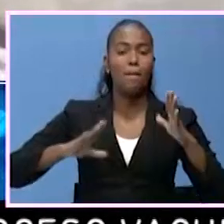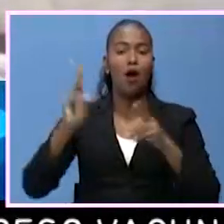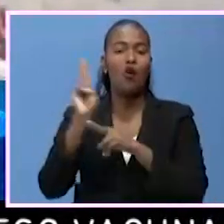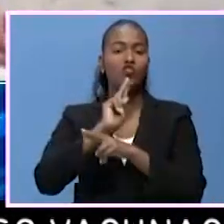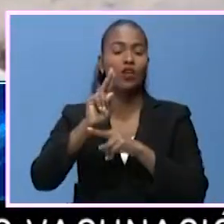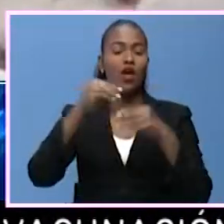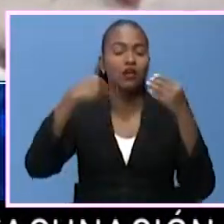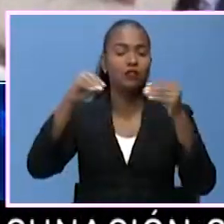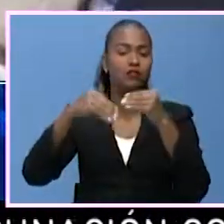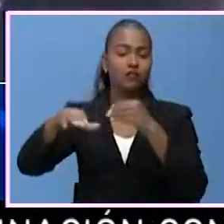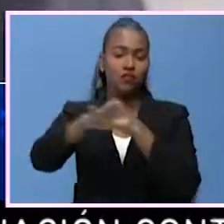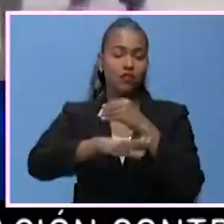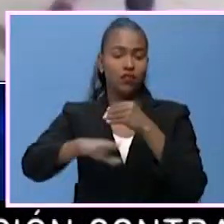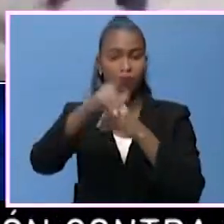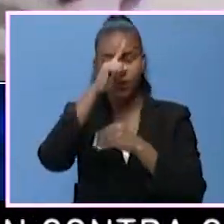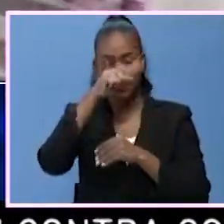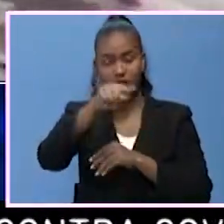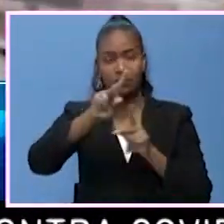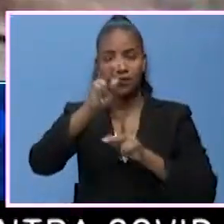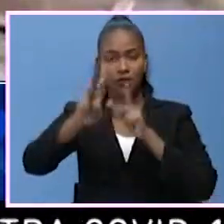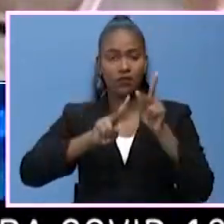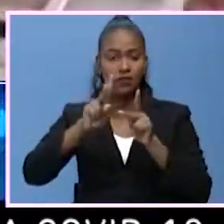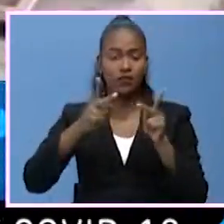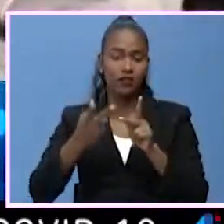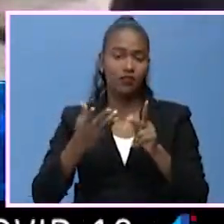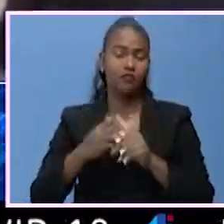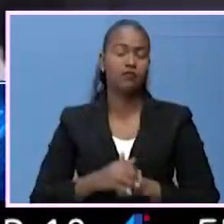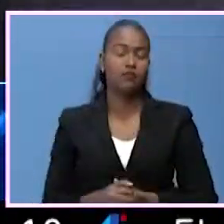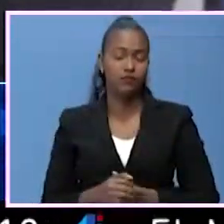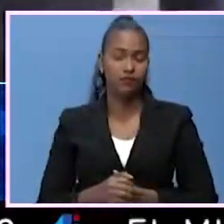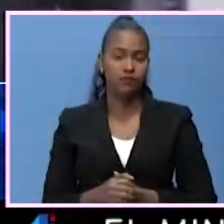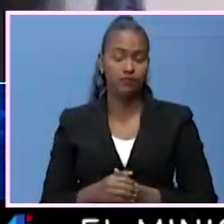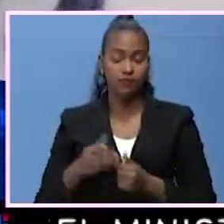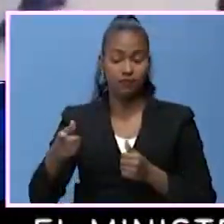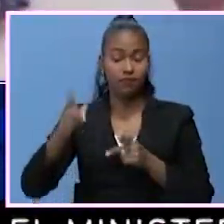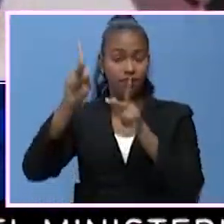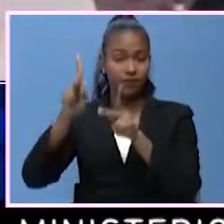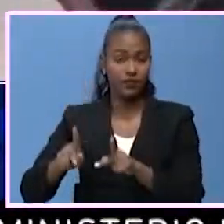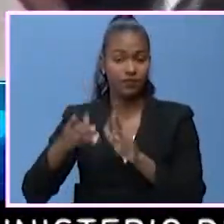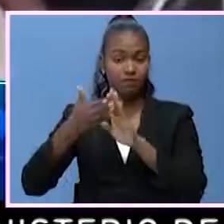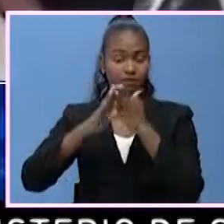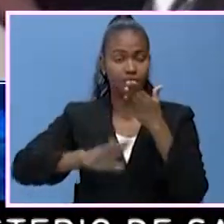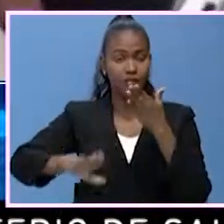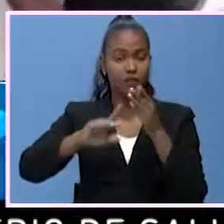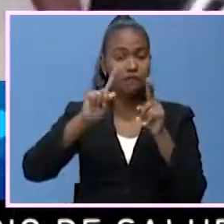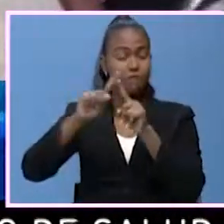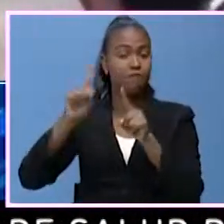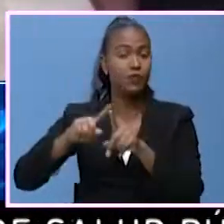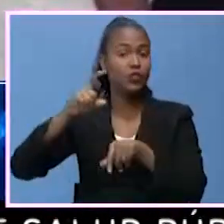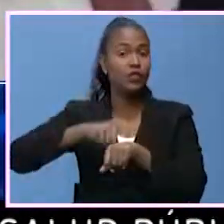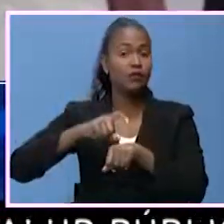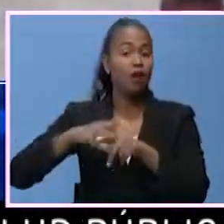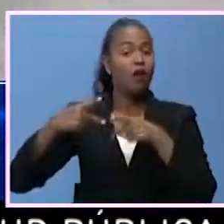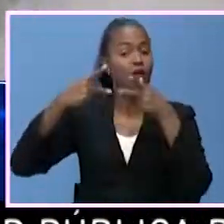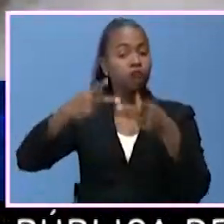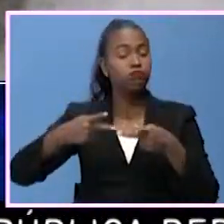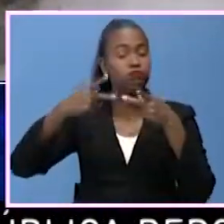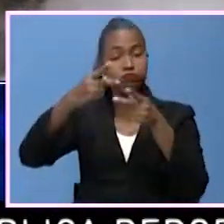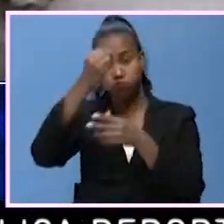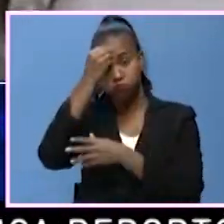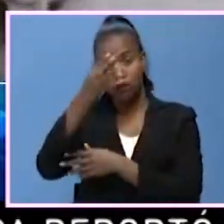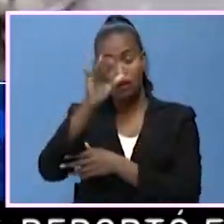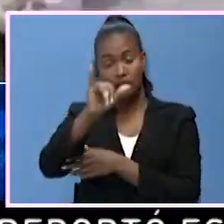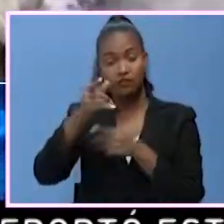son comercializadas por estas personas de manera improvisada. El Ejecutivo Municipal en varias ocasiones ha notificado